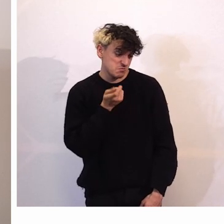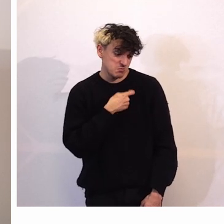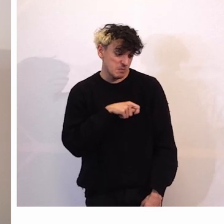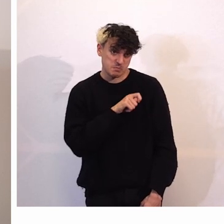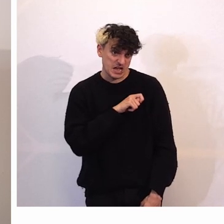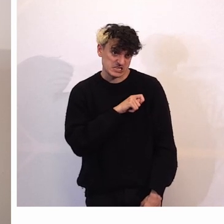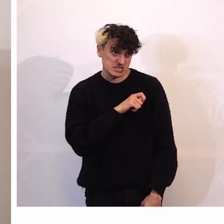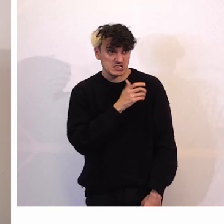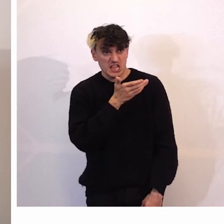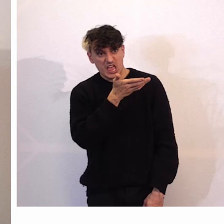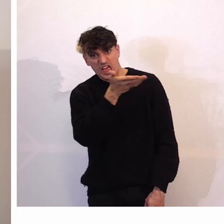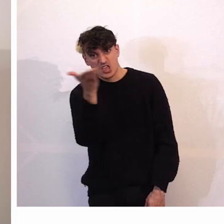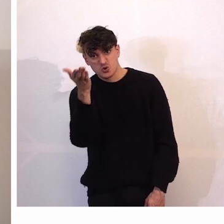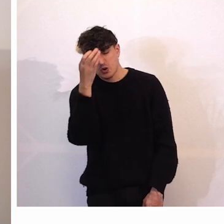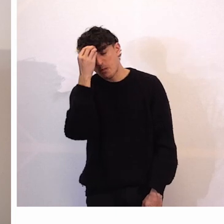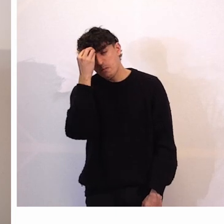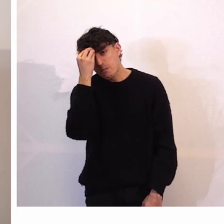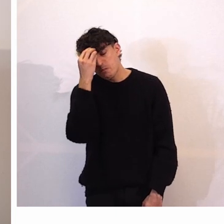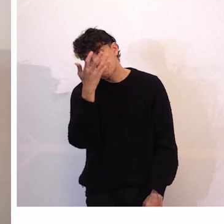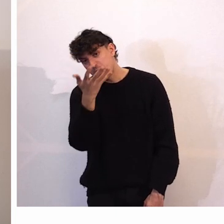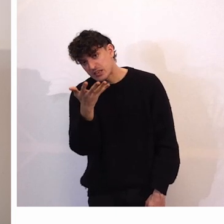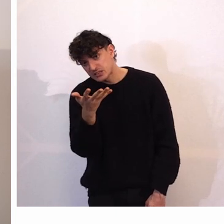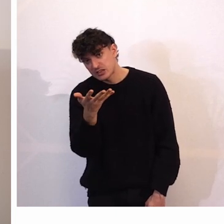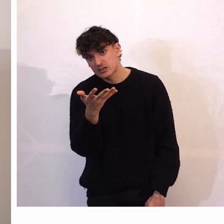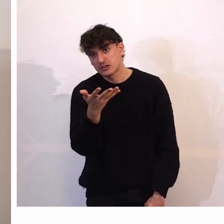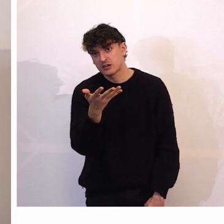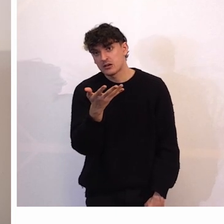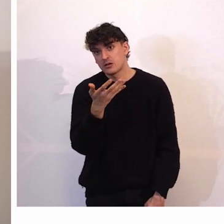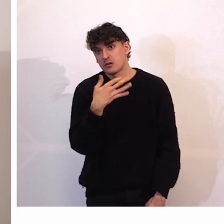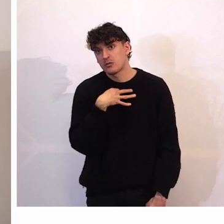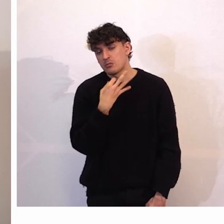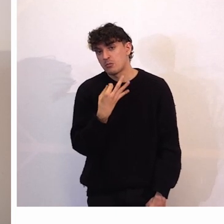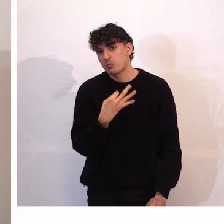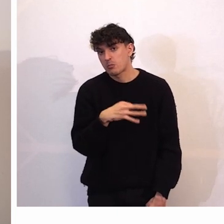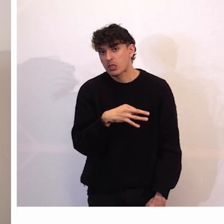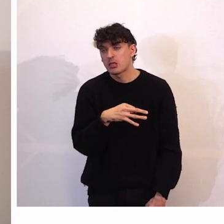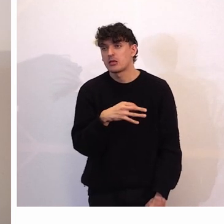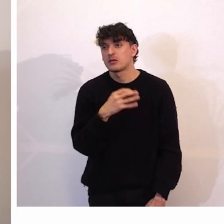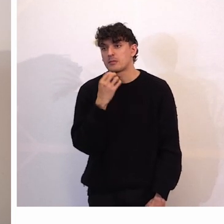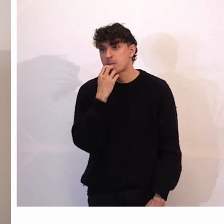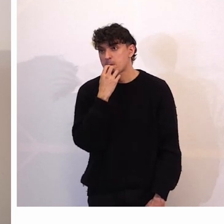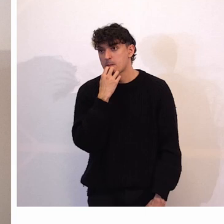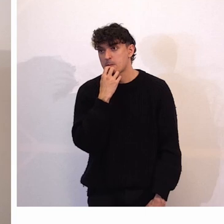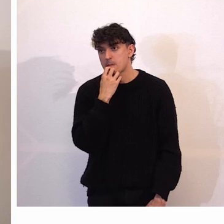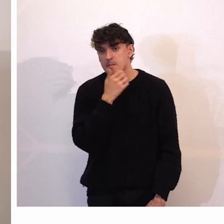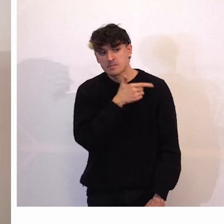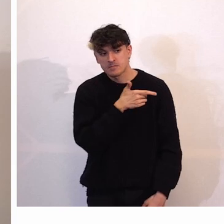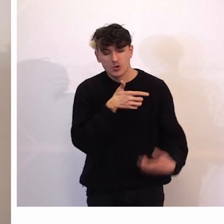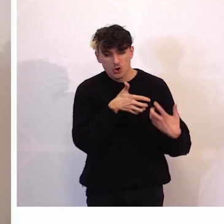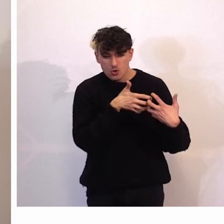ellos piensan que pueden hacer la misma lucha